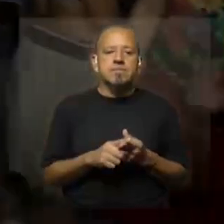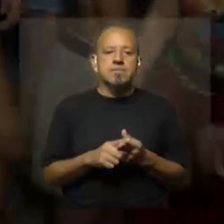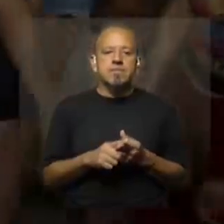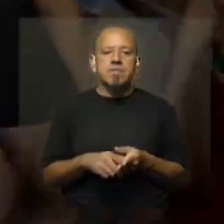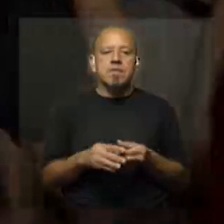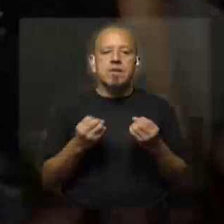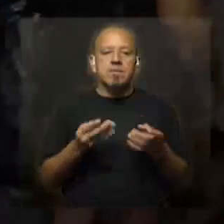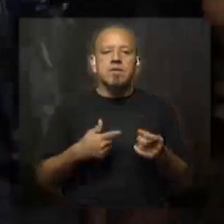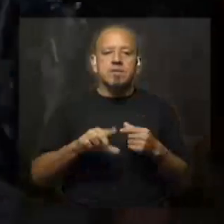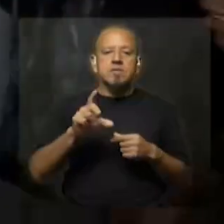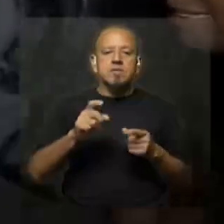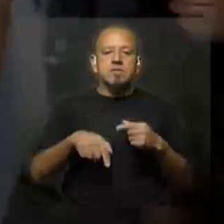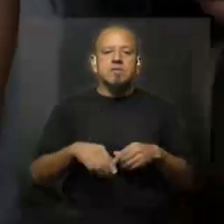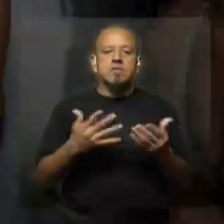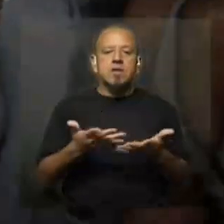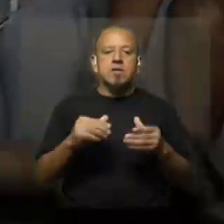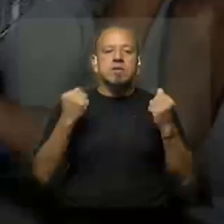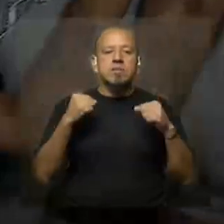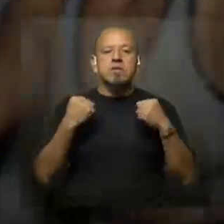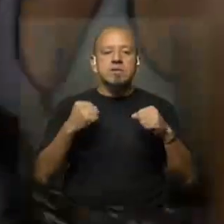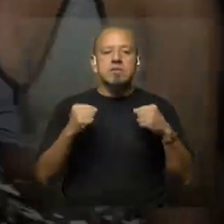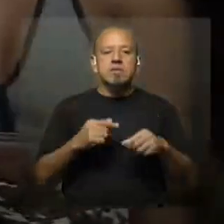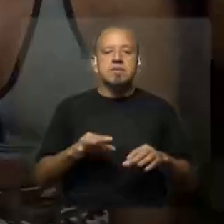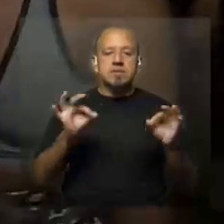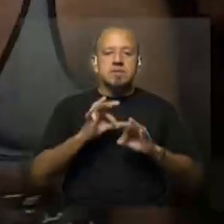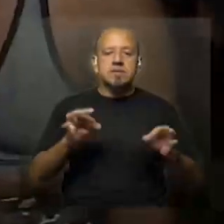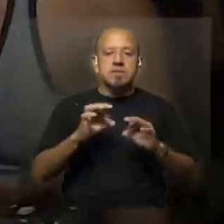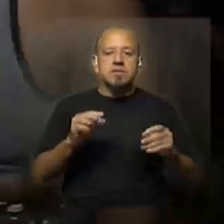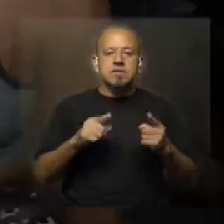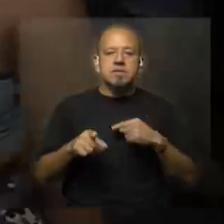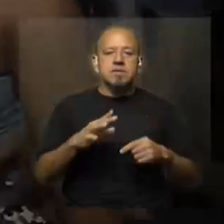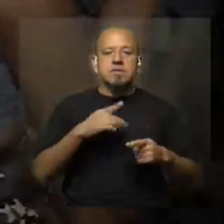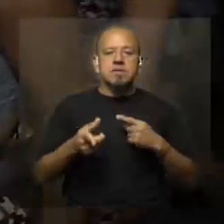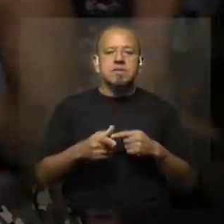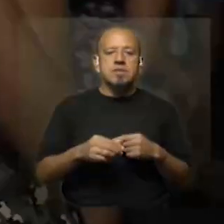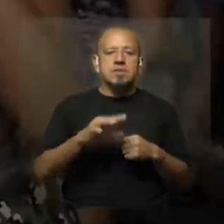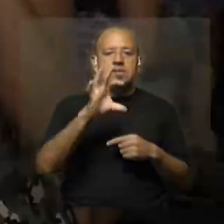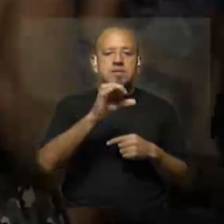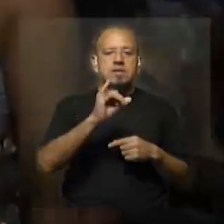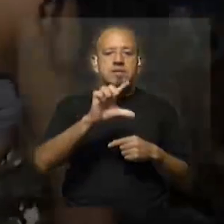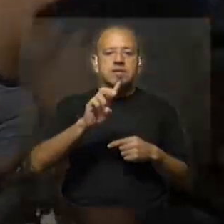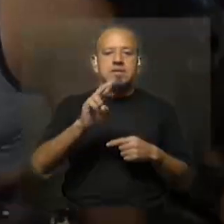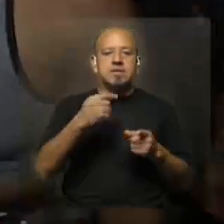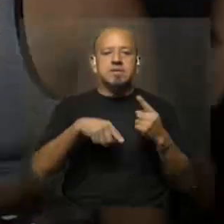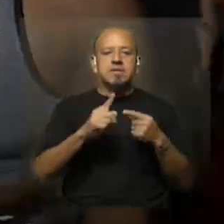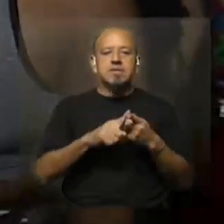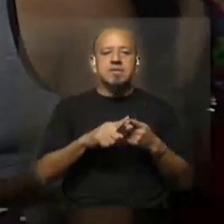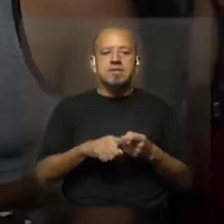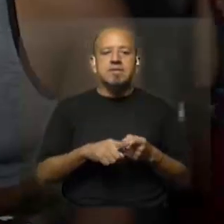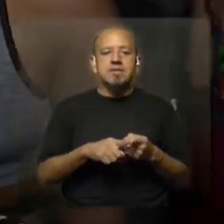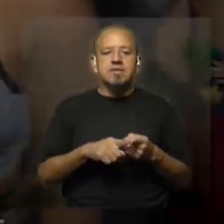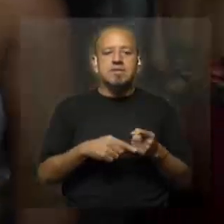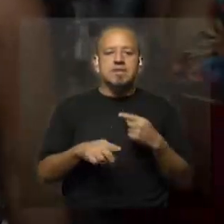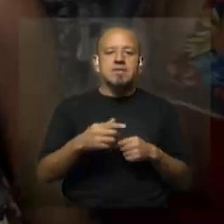porque obviamente están en pleno ensayo, falta nada para las llamadas. Estoy con Manuel Silva, jefe de cuerda,